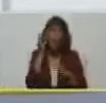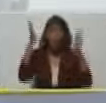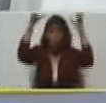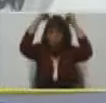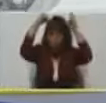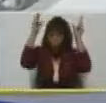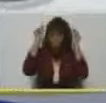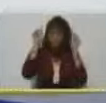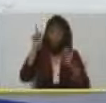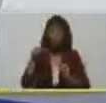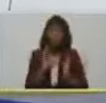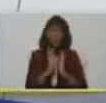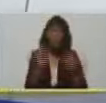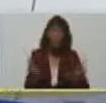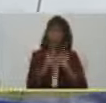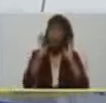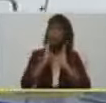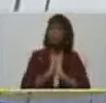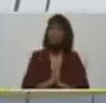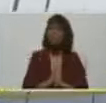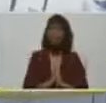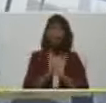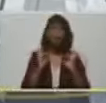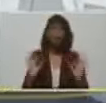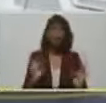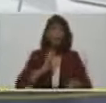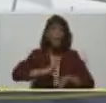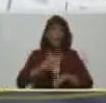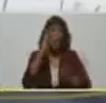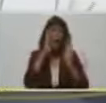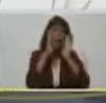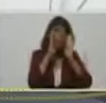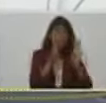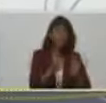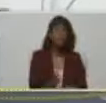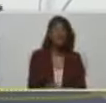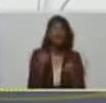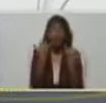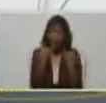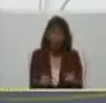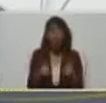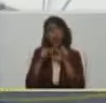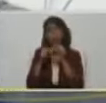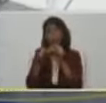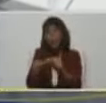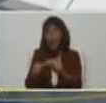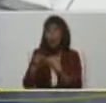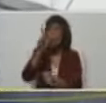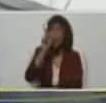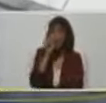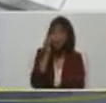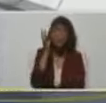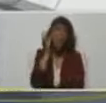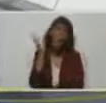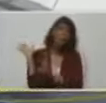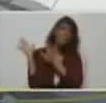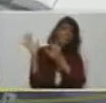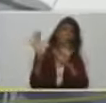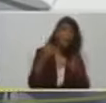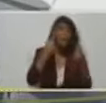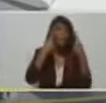vocación santa. Casi llega a eso, ¿verdad? Bueno, continuamos entonces adelante. Mujeres y niños adelante, Cielita, por